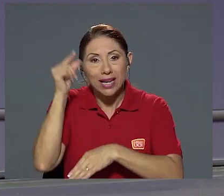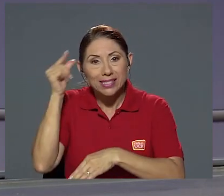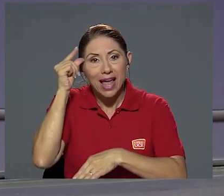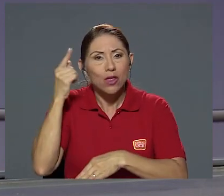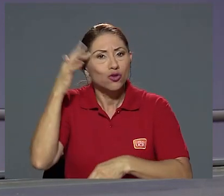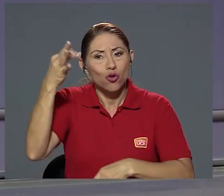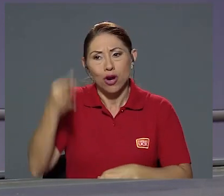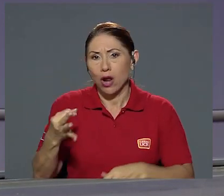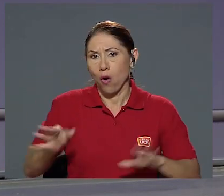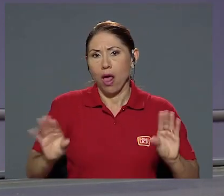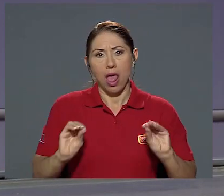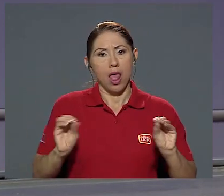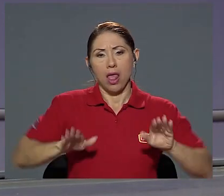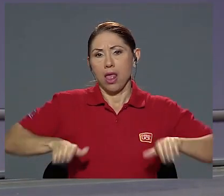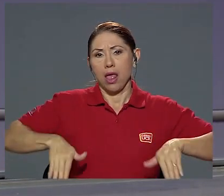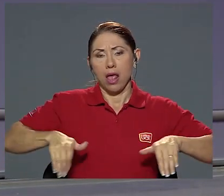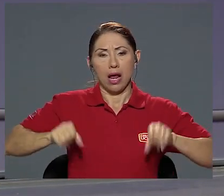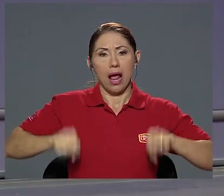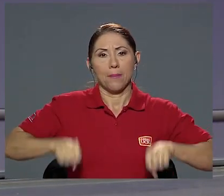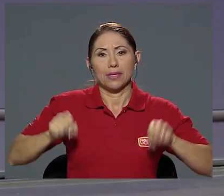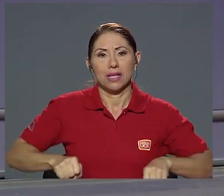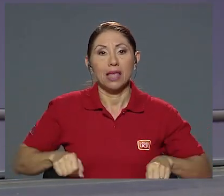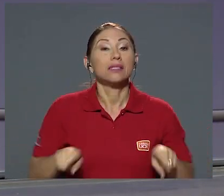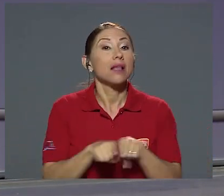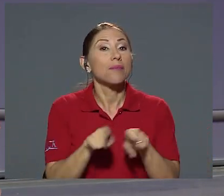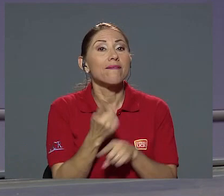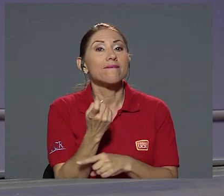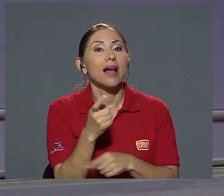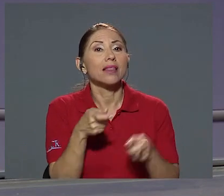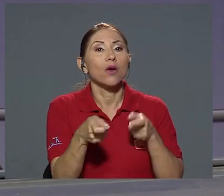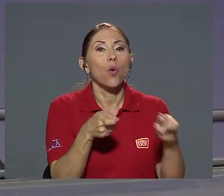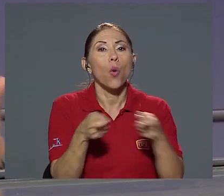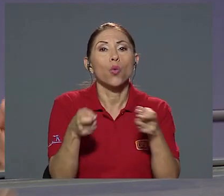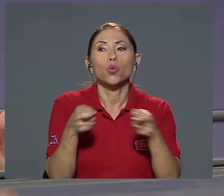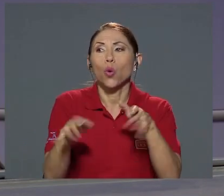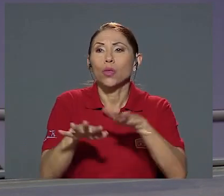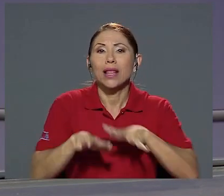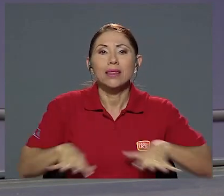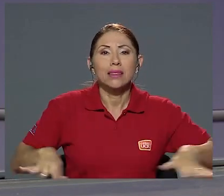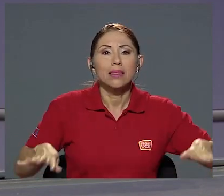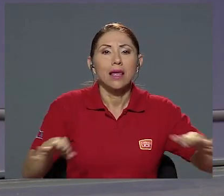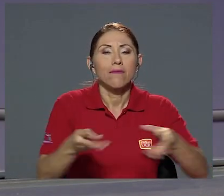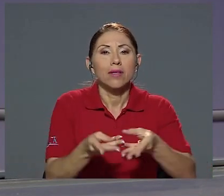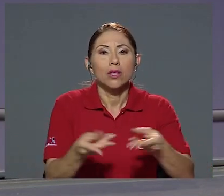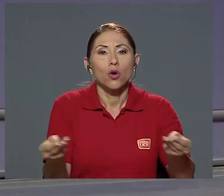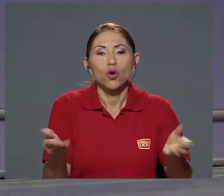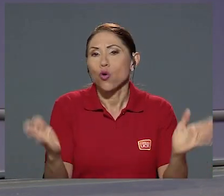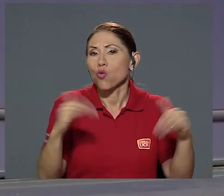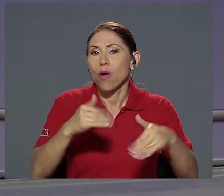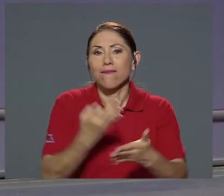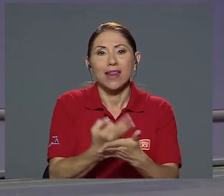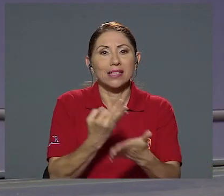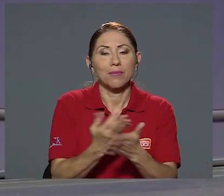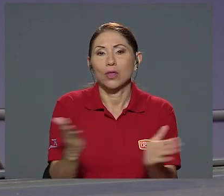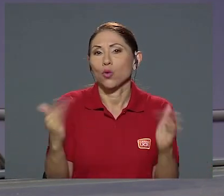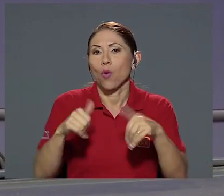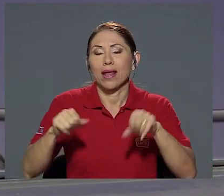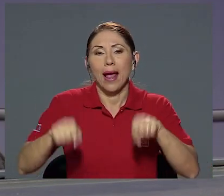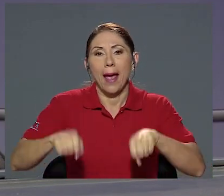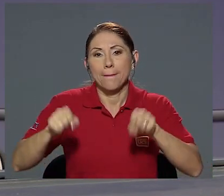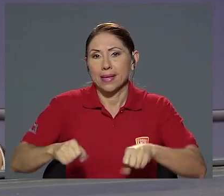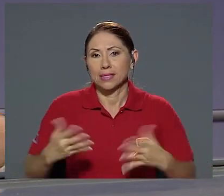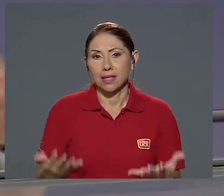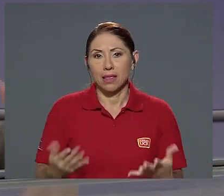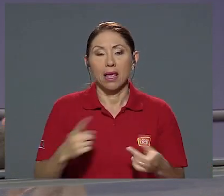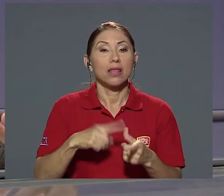capacidades. Falta control del territorio, es decir, no hay financiamiento y capacidad para controlar el territorio. Entonces,